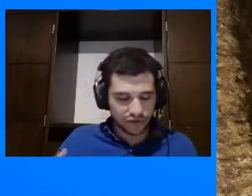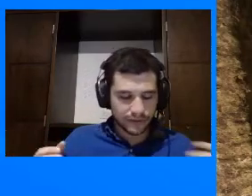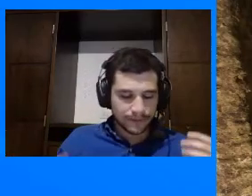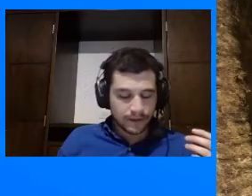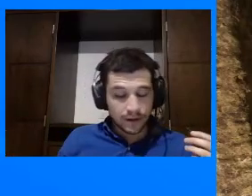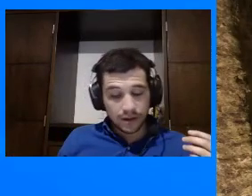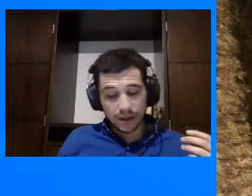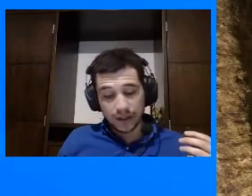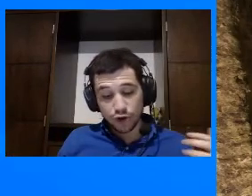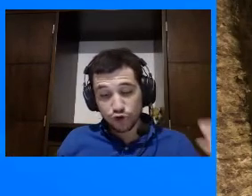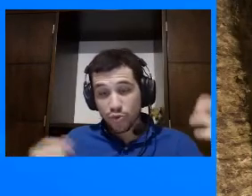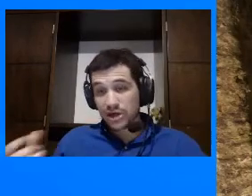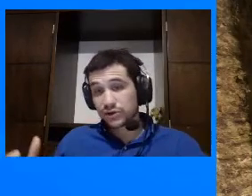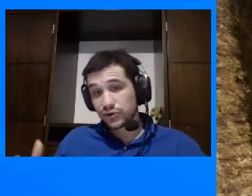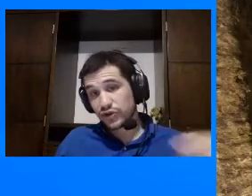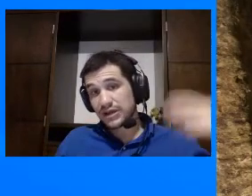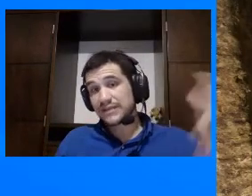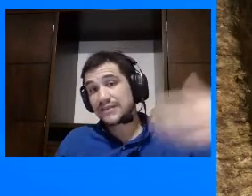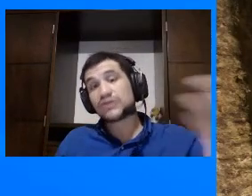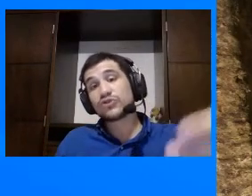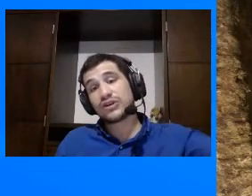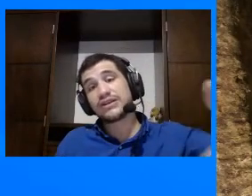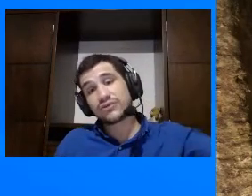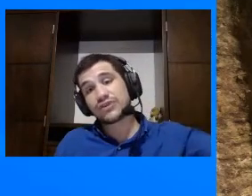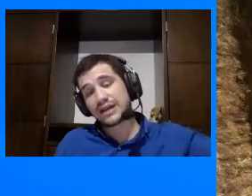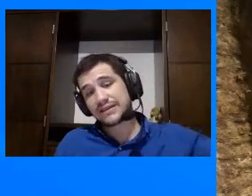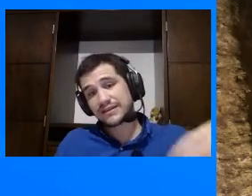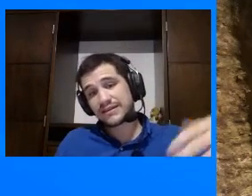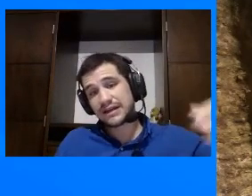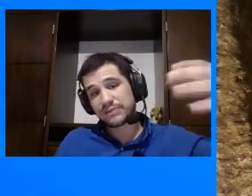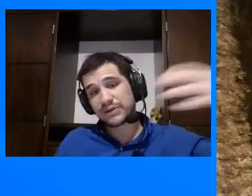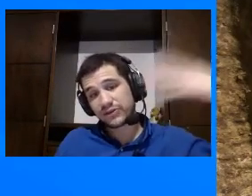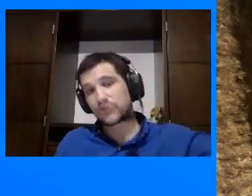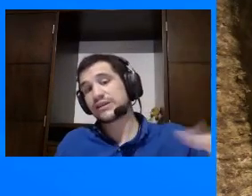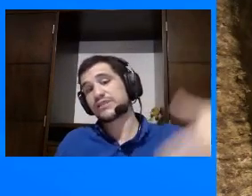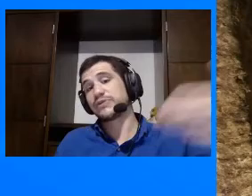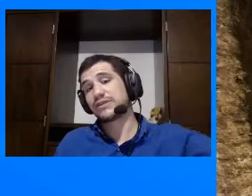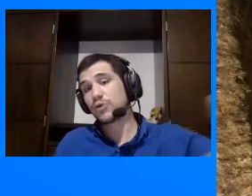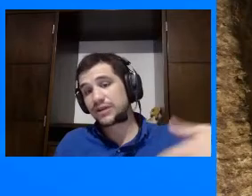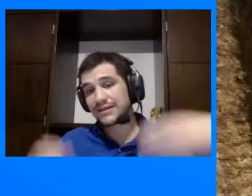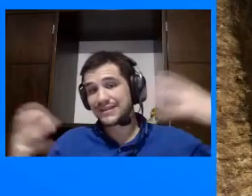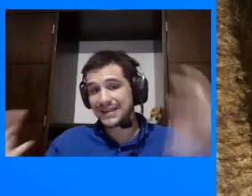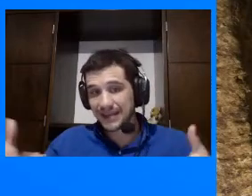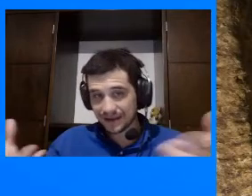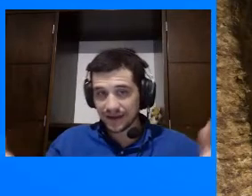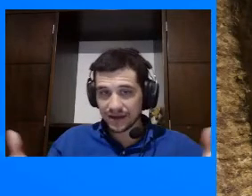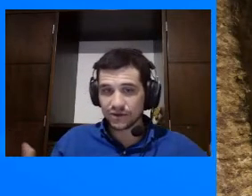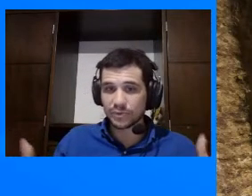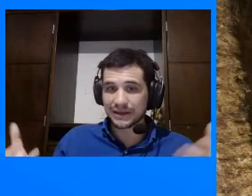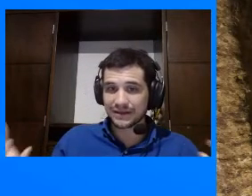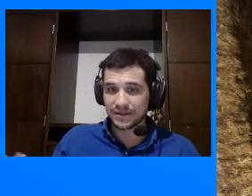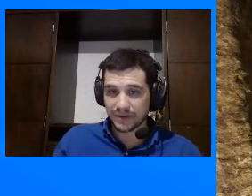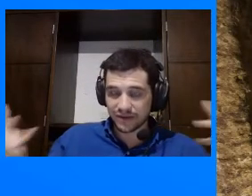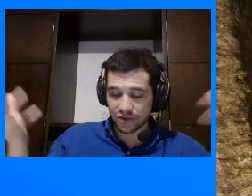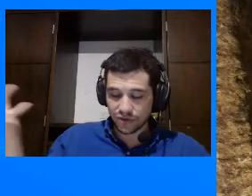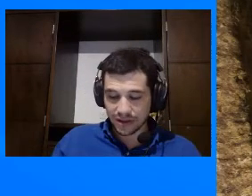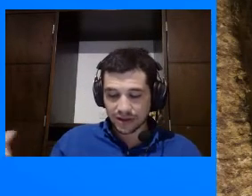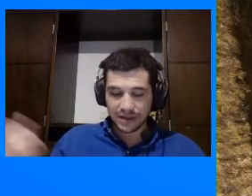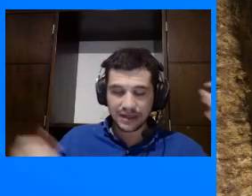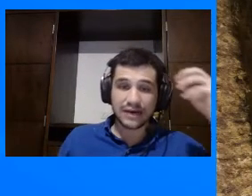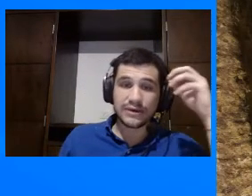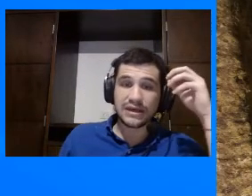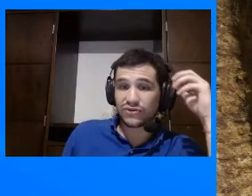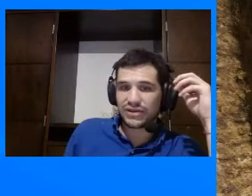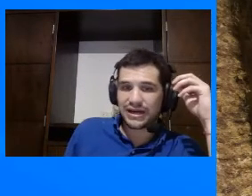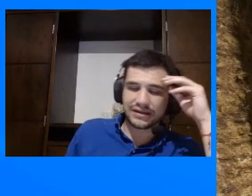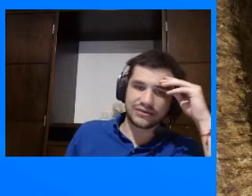de ellos, los muertos siguen siendo seres sociales, es decir, las personas después de morir siguen teniendo participación